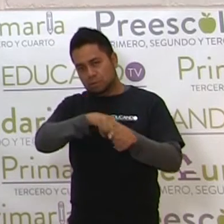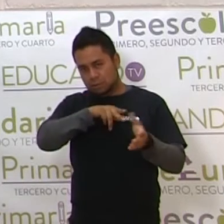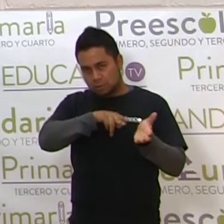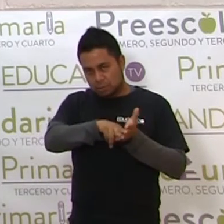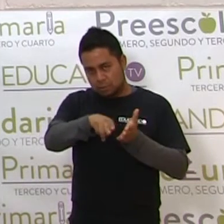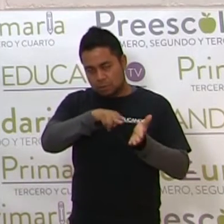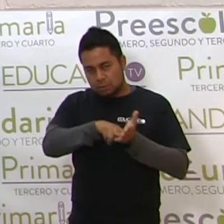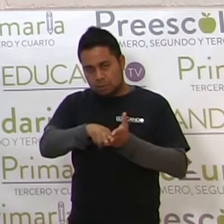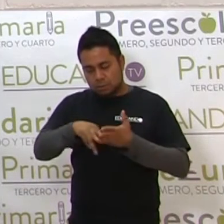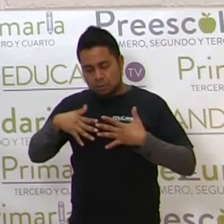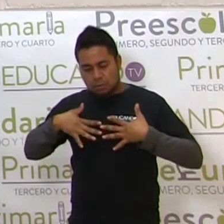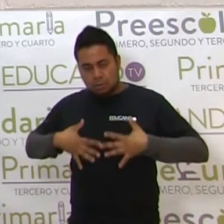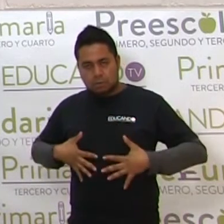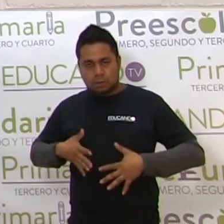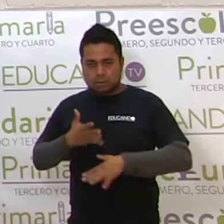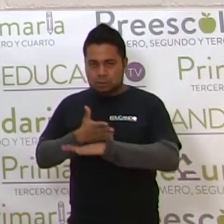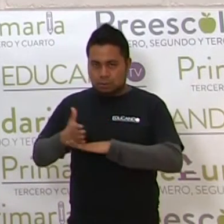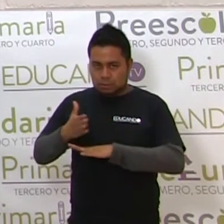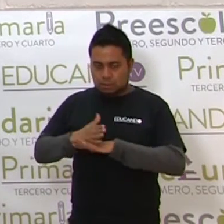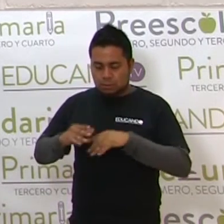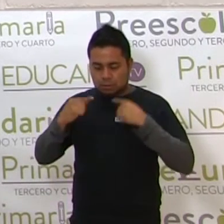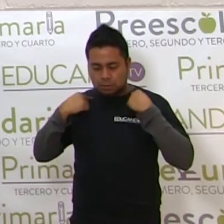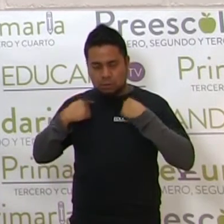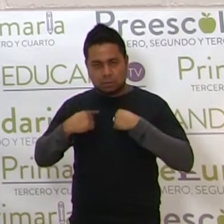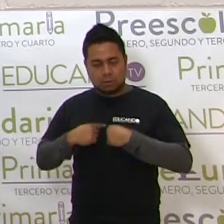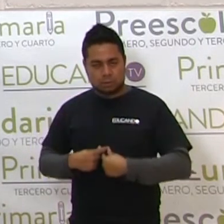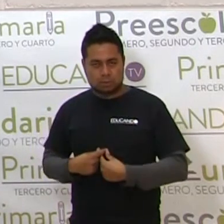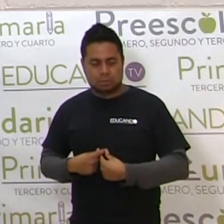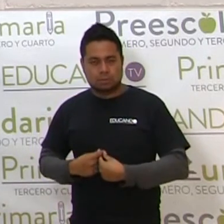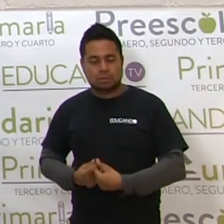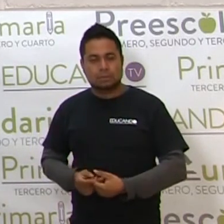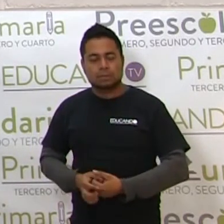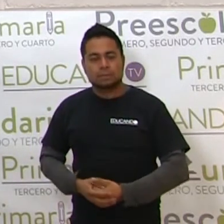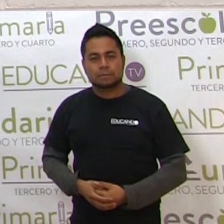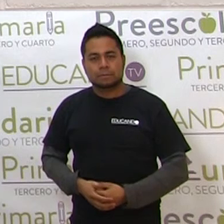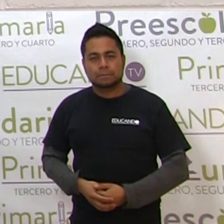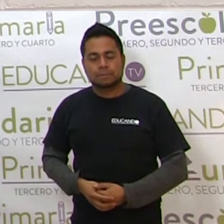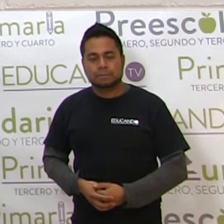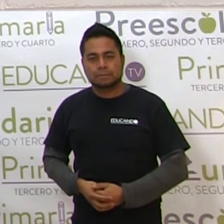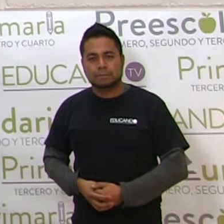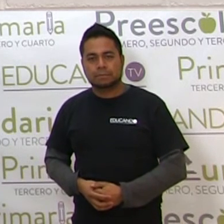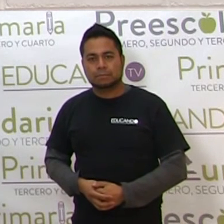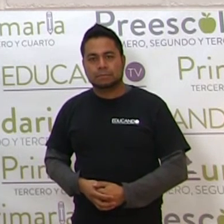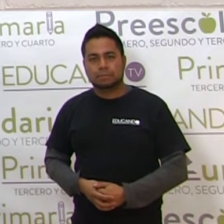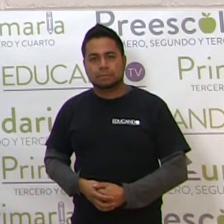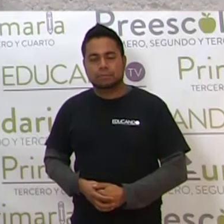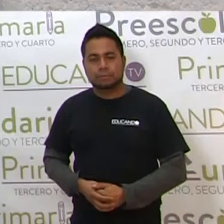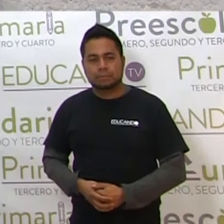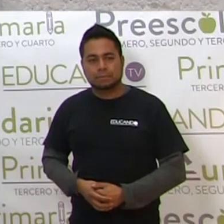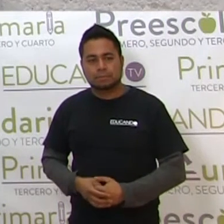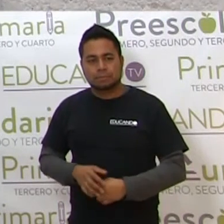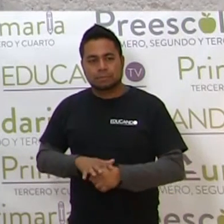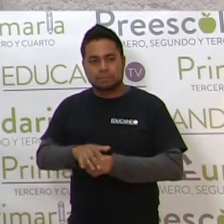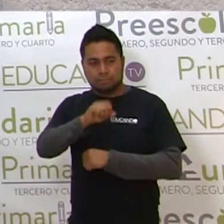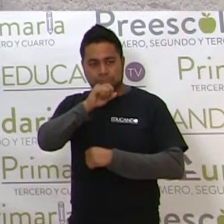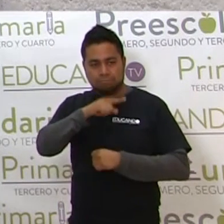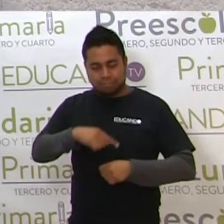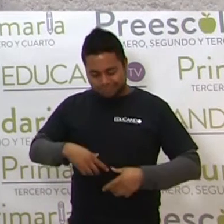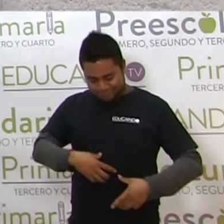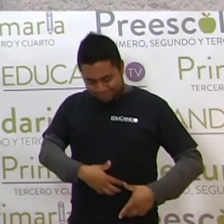su blusa blanca y su collar Sí su este su su refajo su